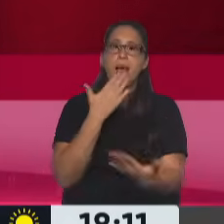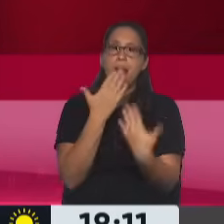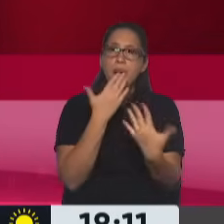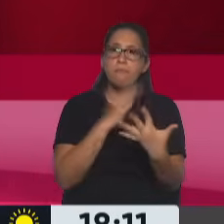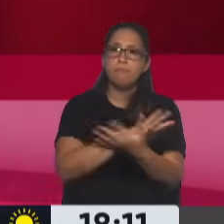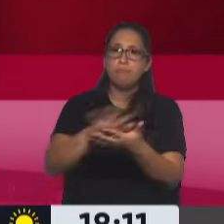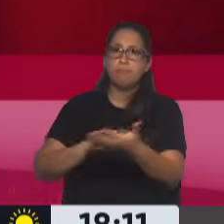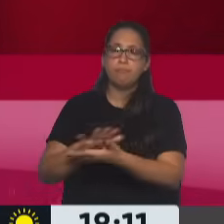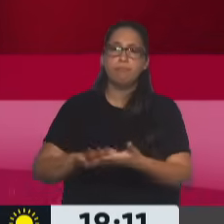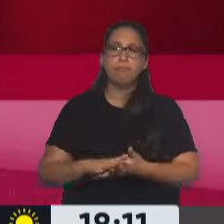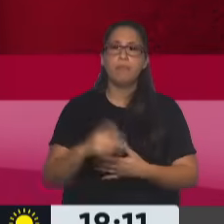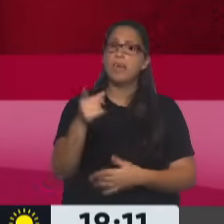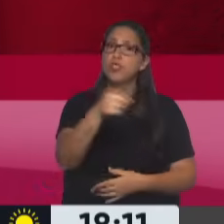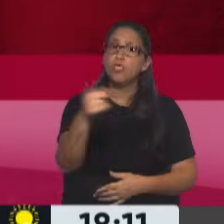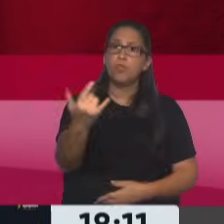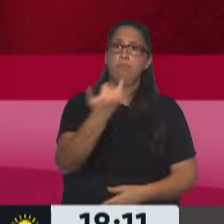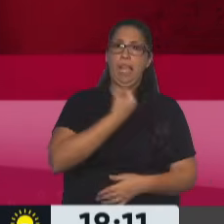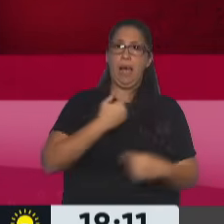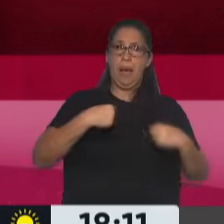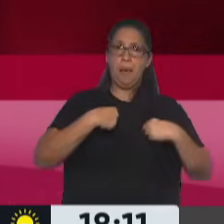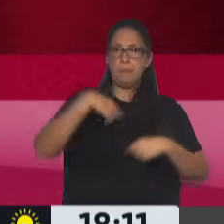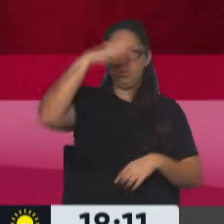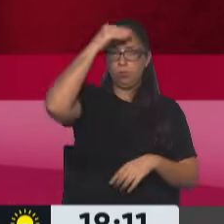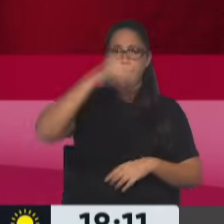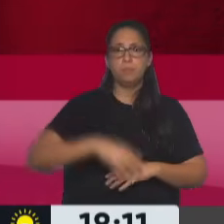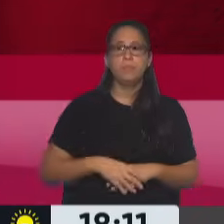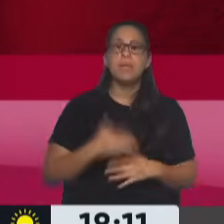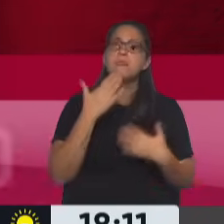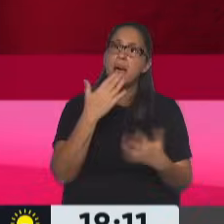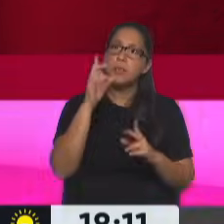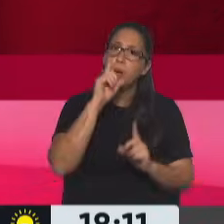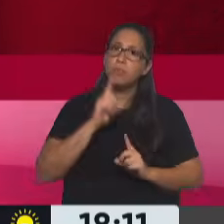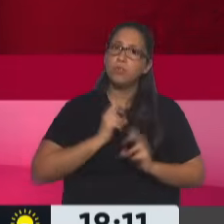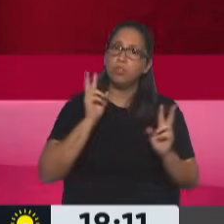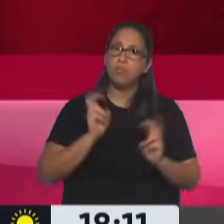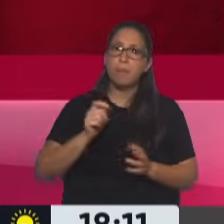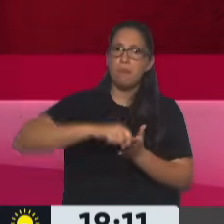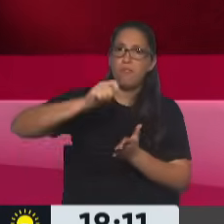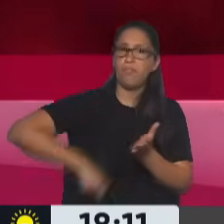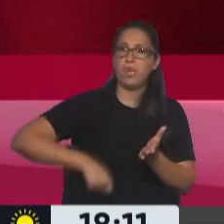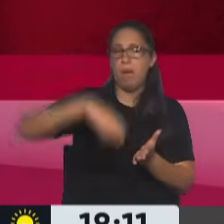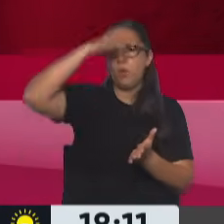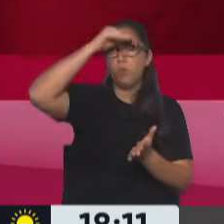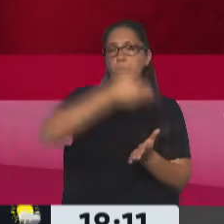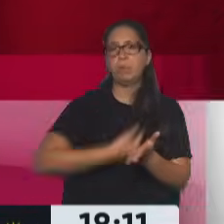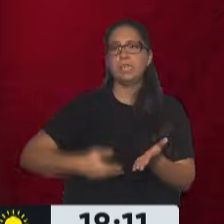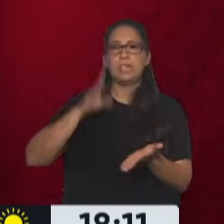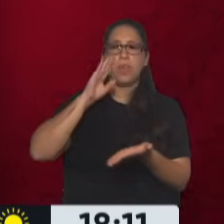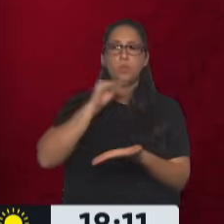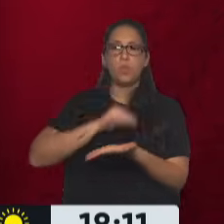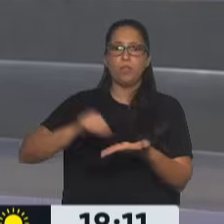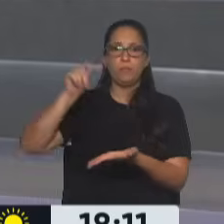negociaciones. Me reportarán directamente. Gracias por su atención a este asunto. Donald Trump, presidente de los Estados